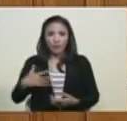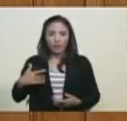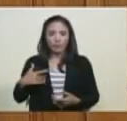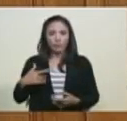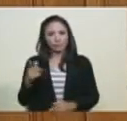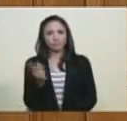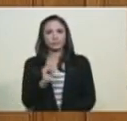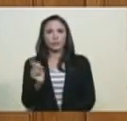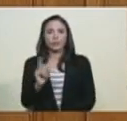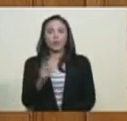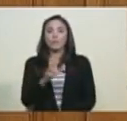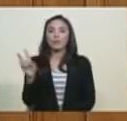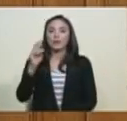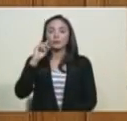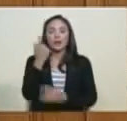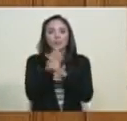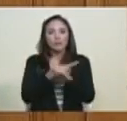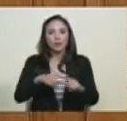¿Queremos esa Venezuela?